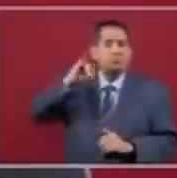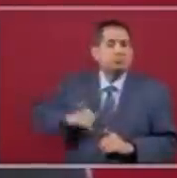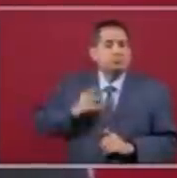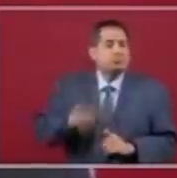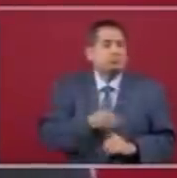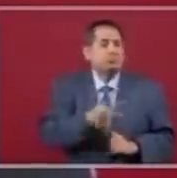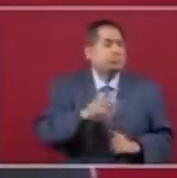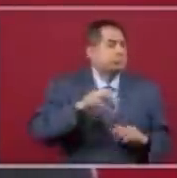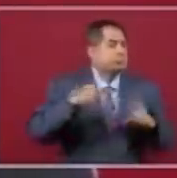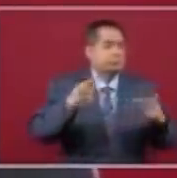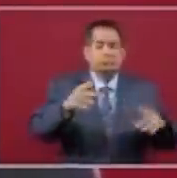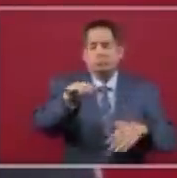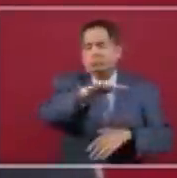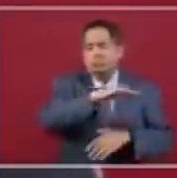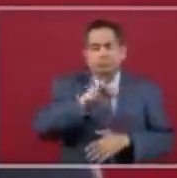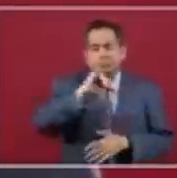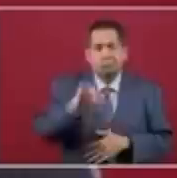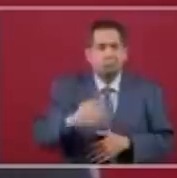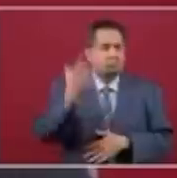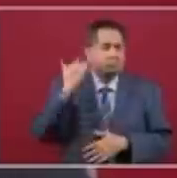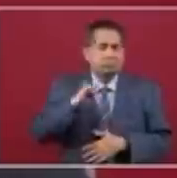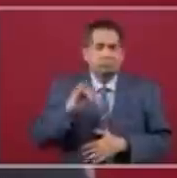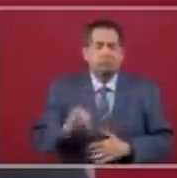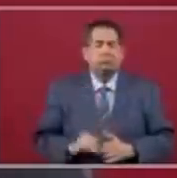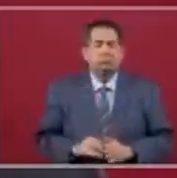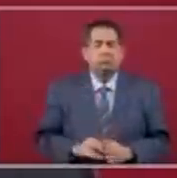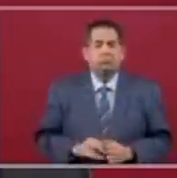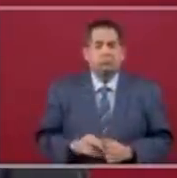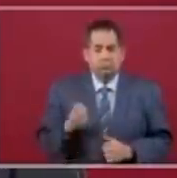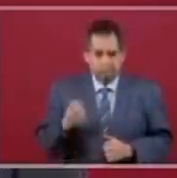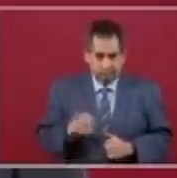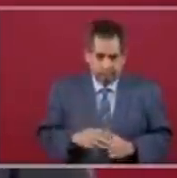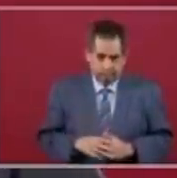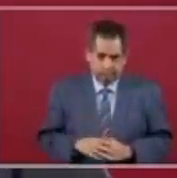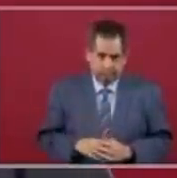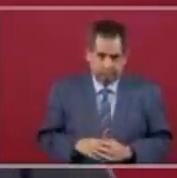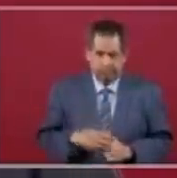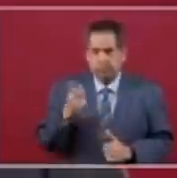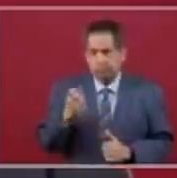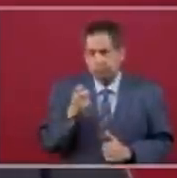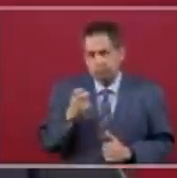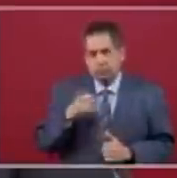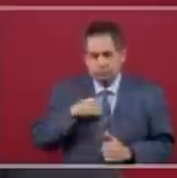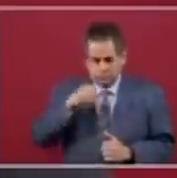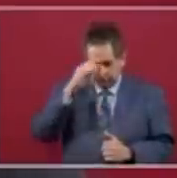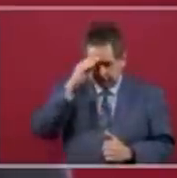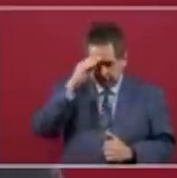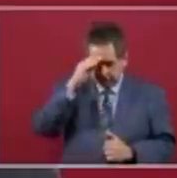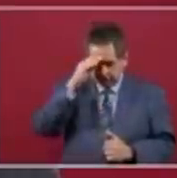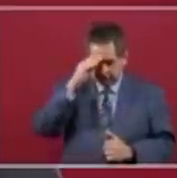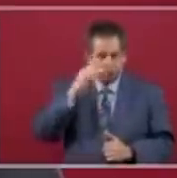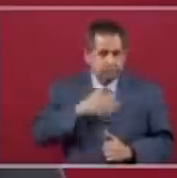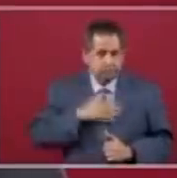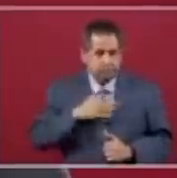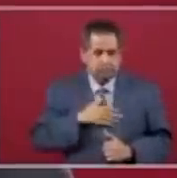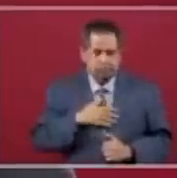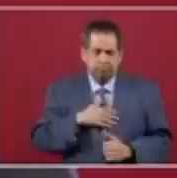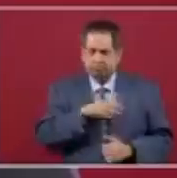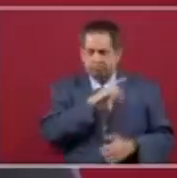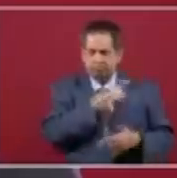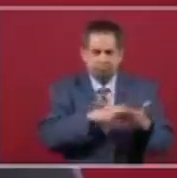país, nunca. Y por eso también mi